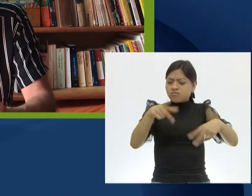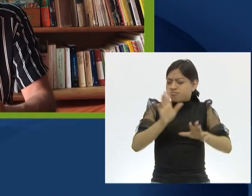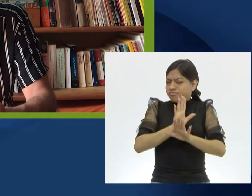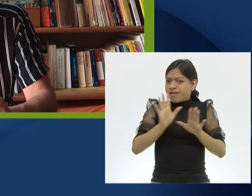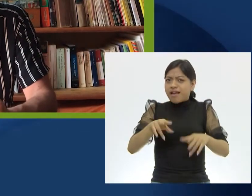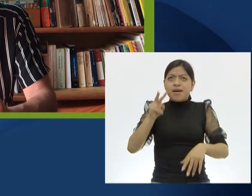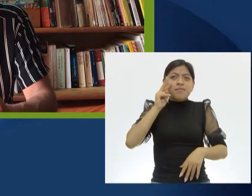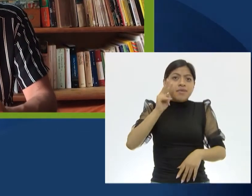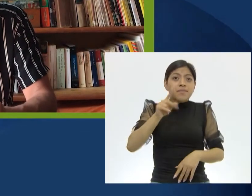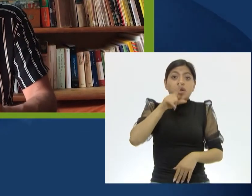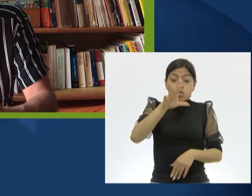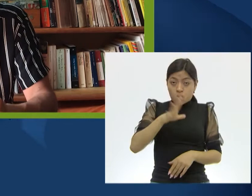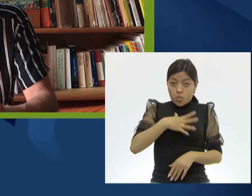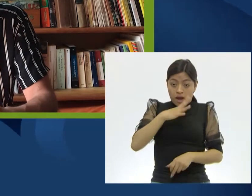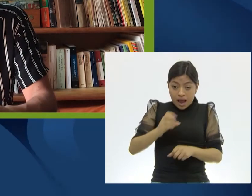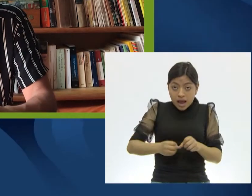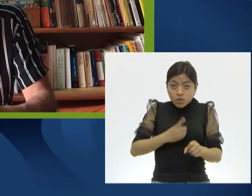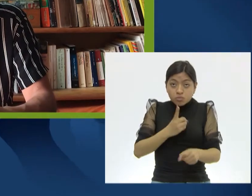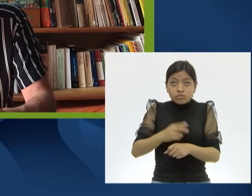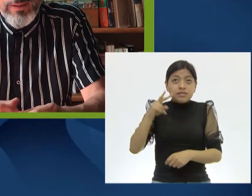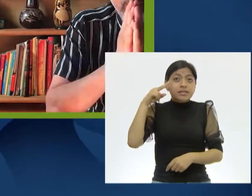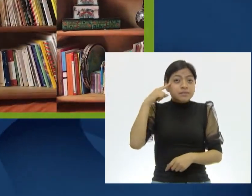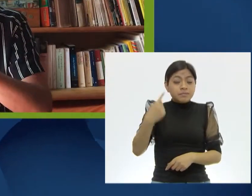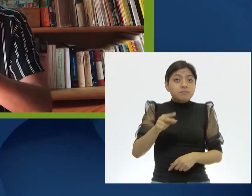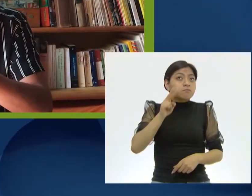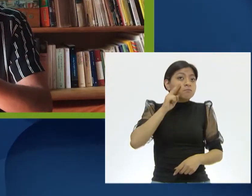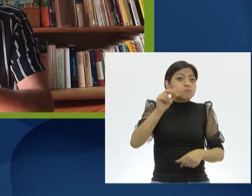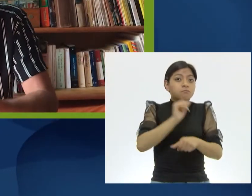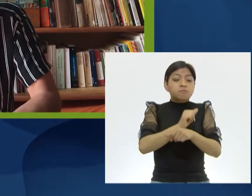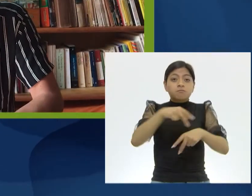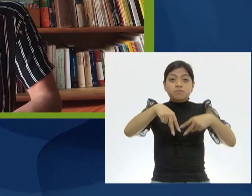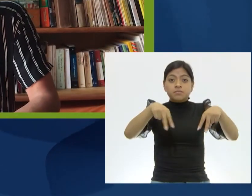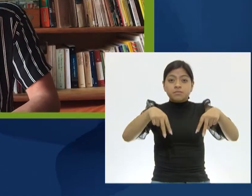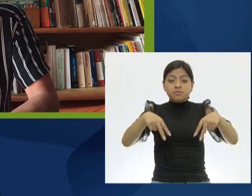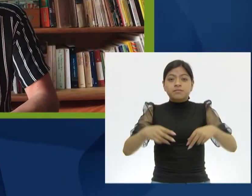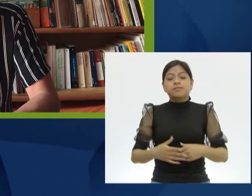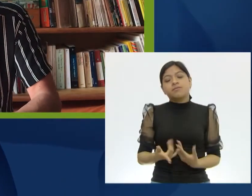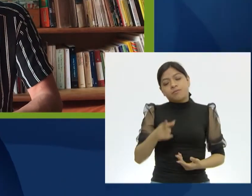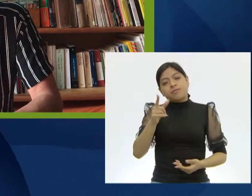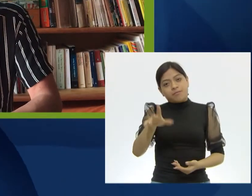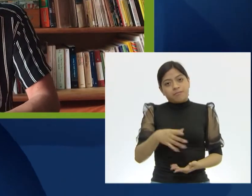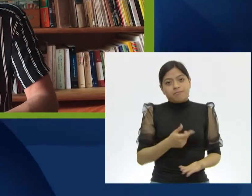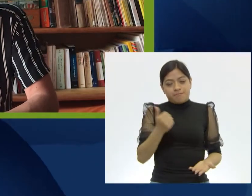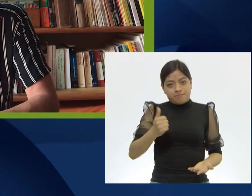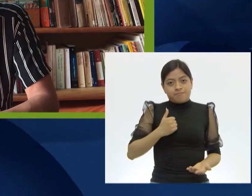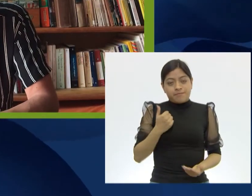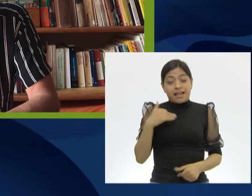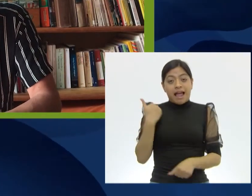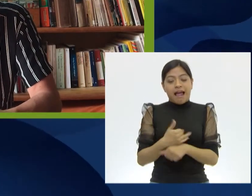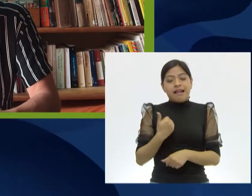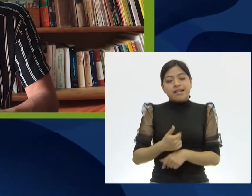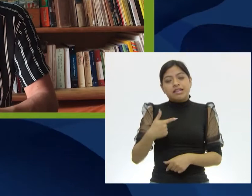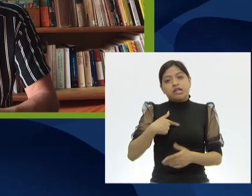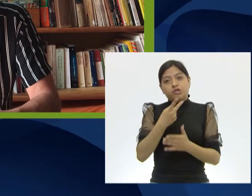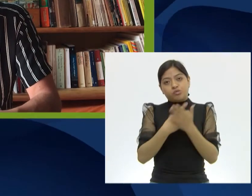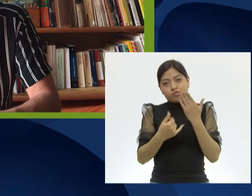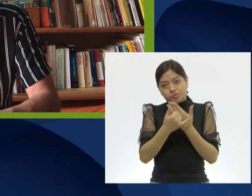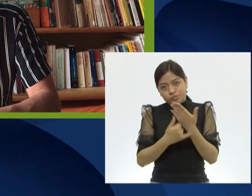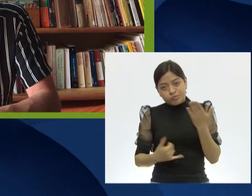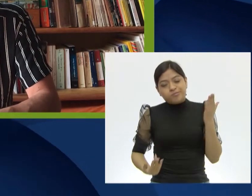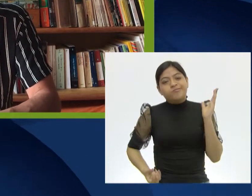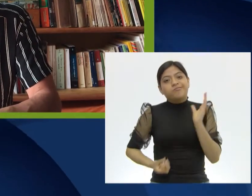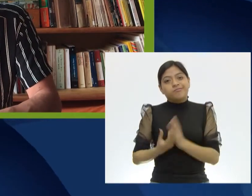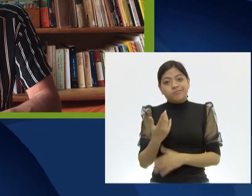cada vez que tengan una oportunidad de hacer teatro, lo intenten. En este momento estoy trabajando un proyecto nuevo, pero